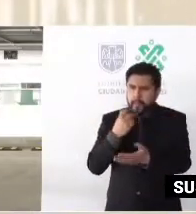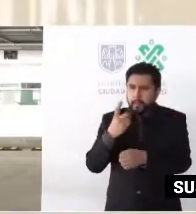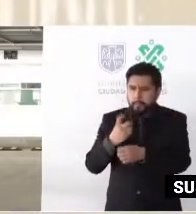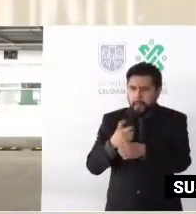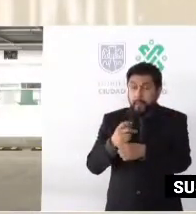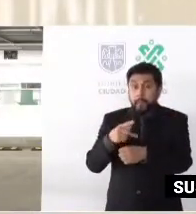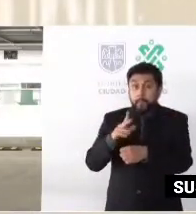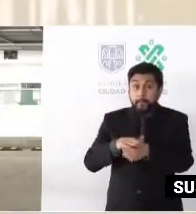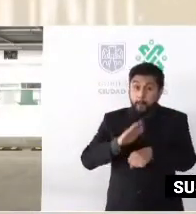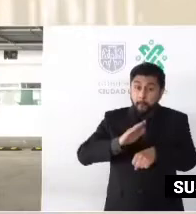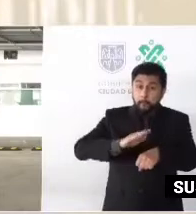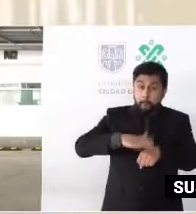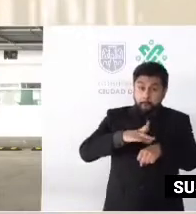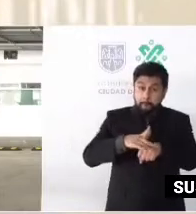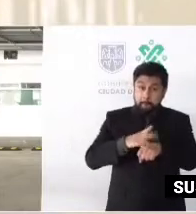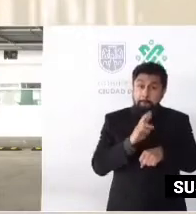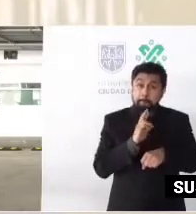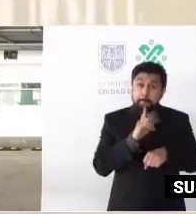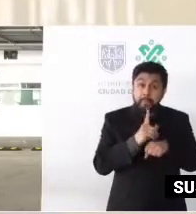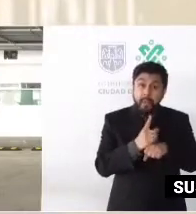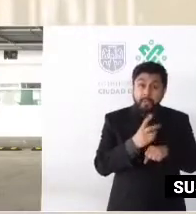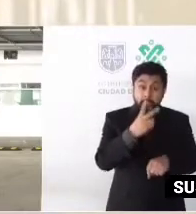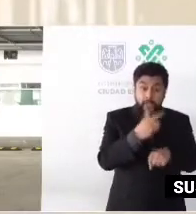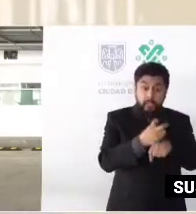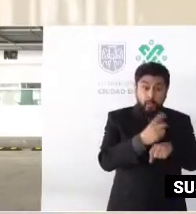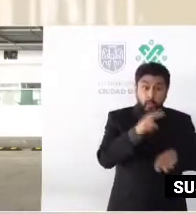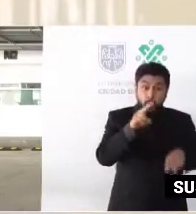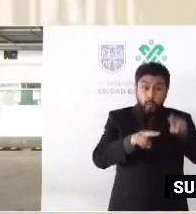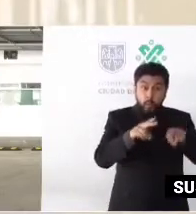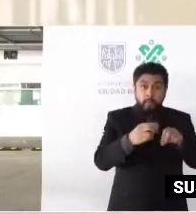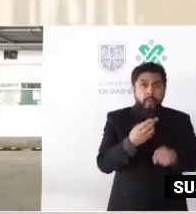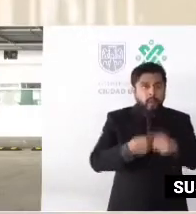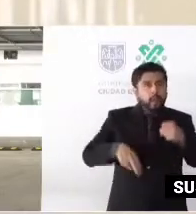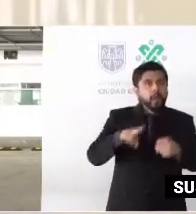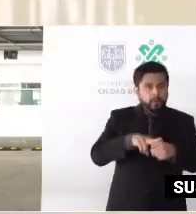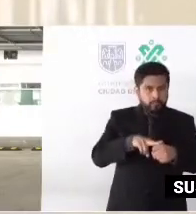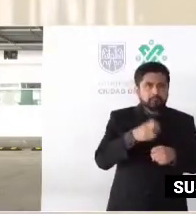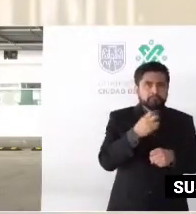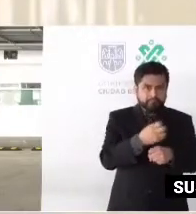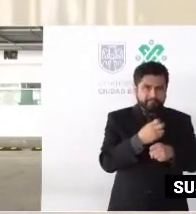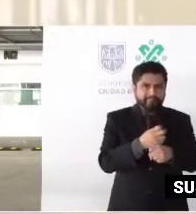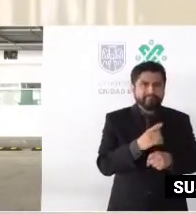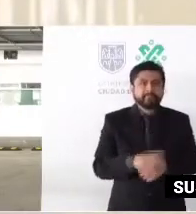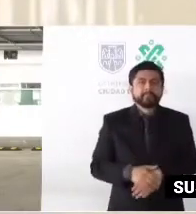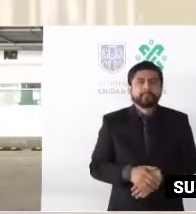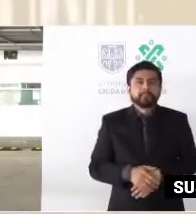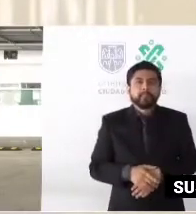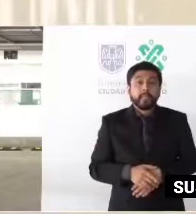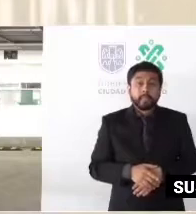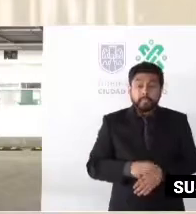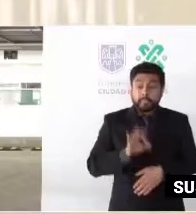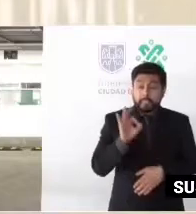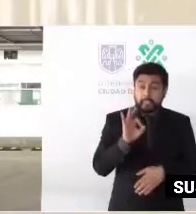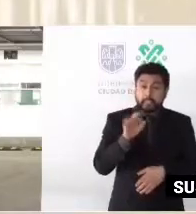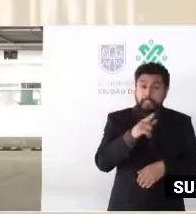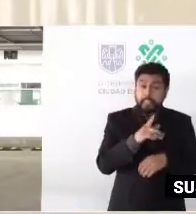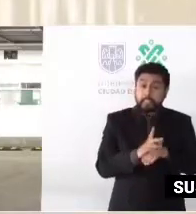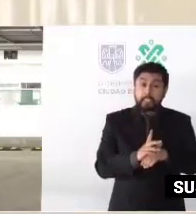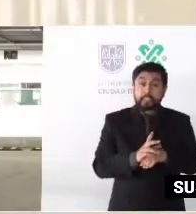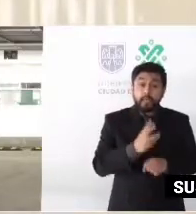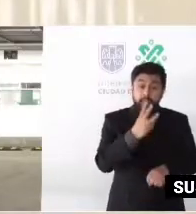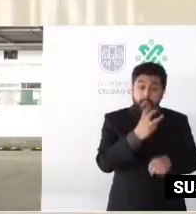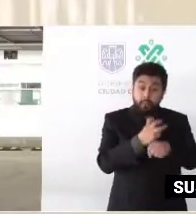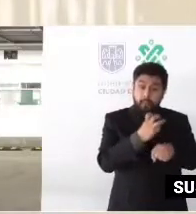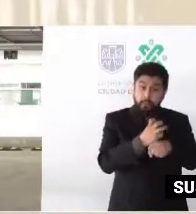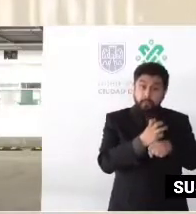tener un complemento de los centros de salud con un hospital de segundo nivel y casi de tercer nivel, como es